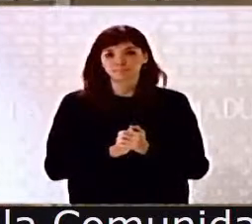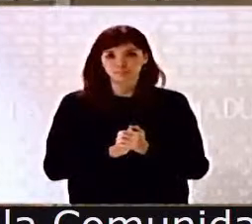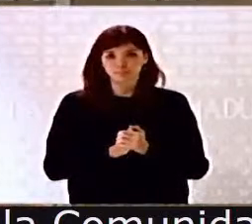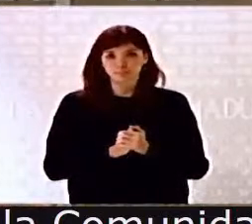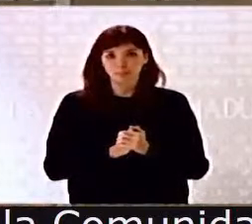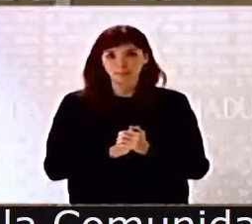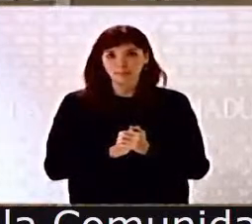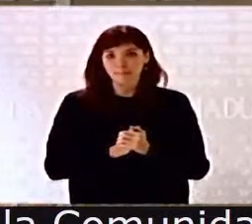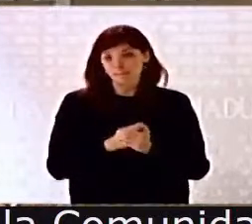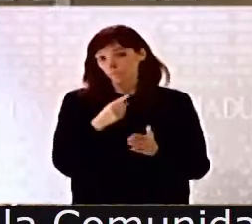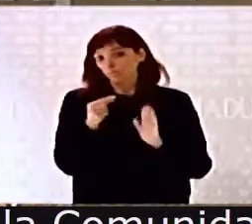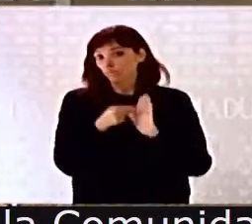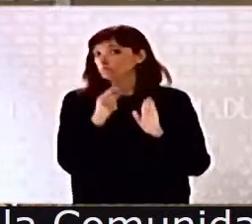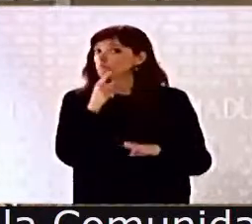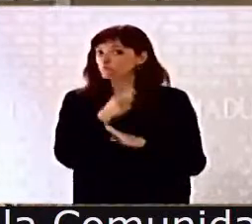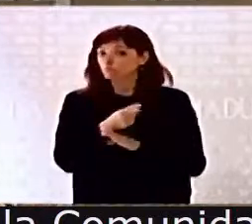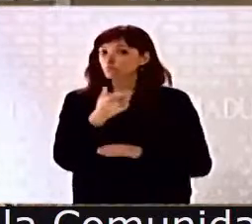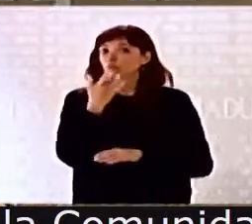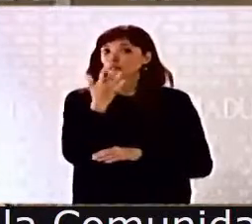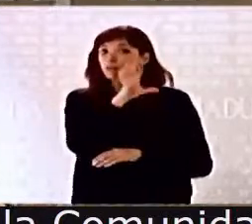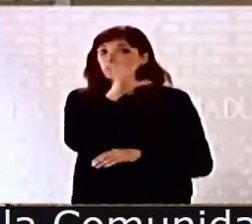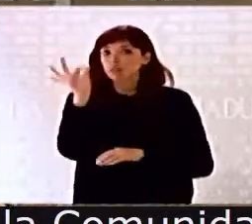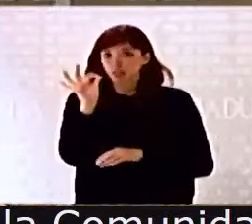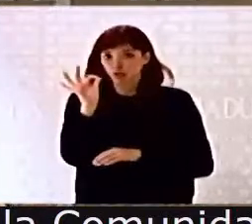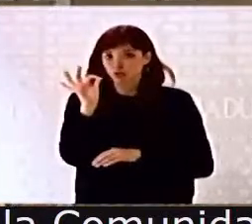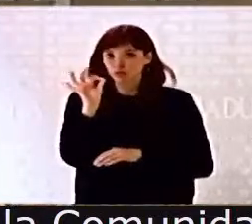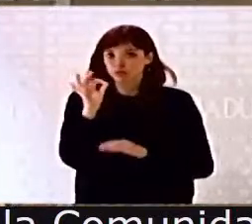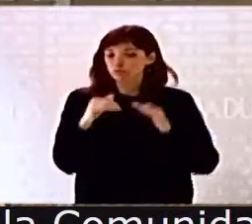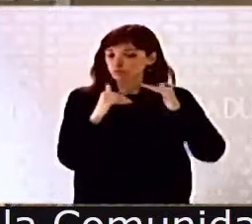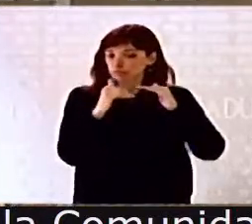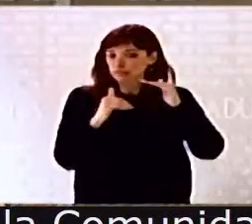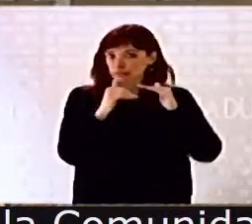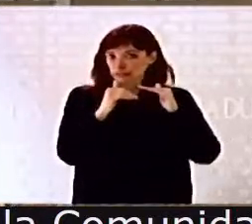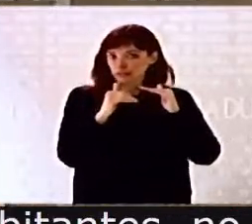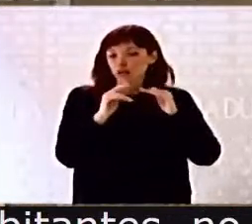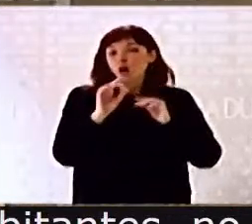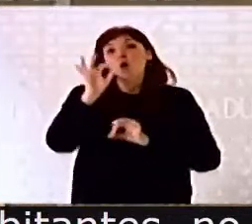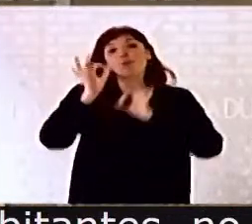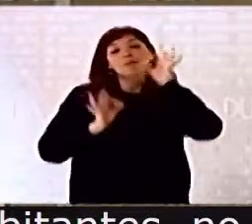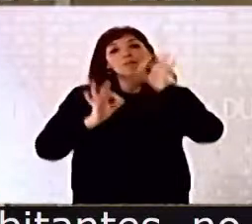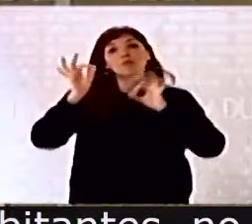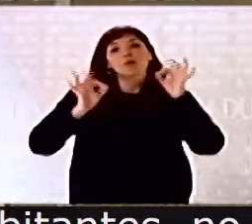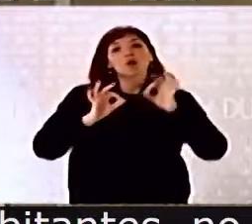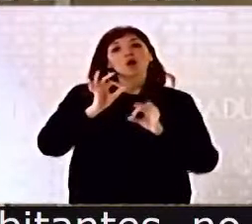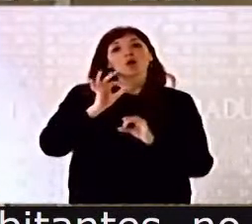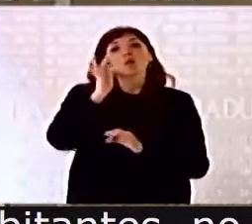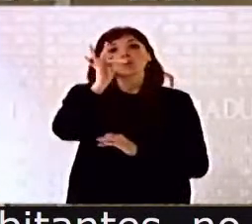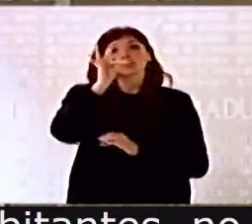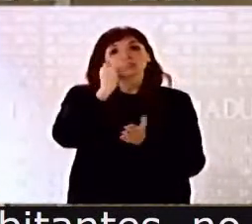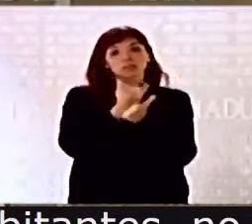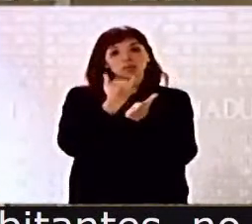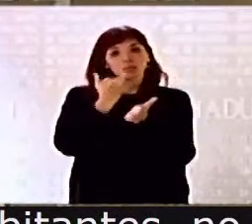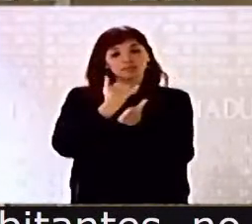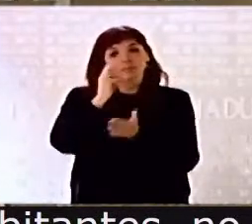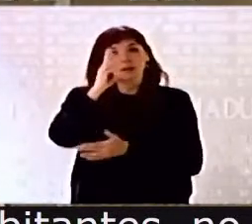que es uno de los criterios. No llegamos al porcentaje de positividad de las PCRs